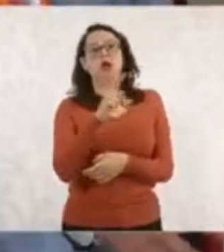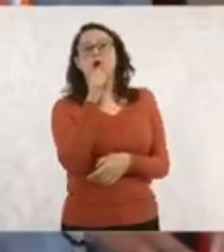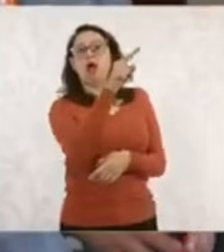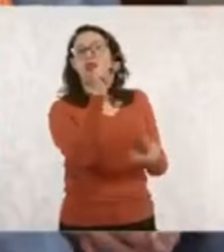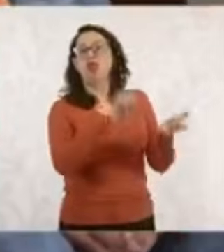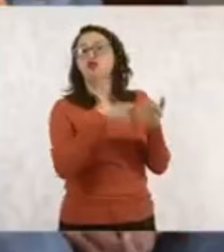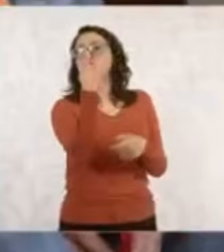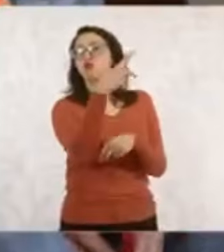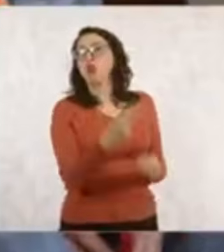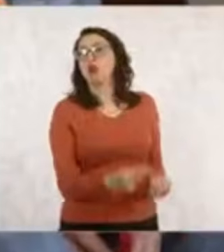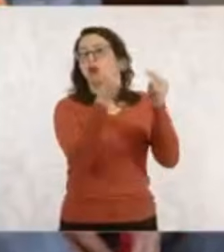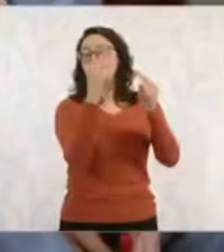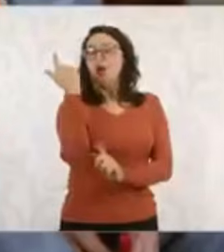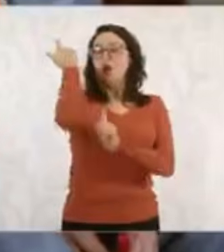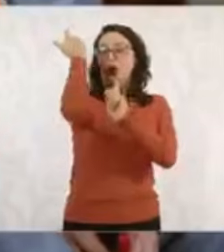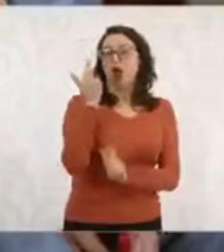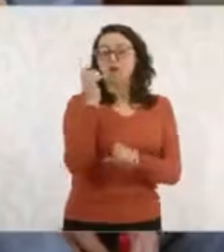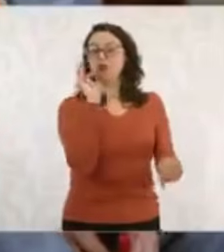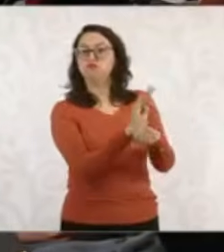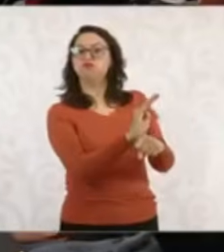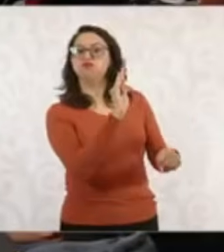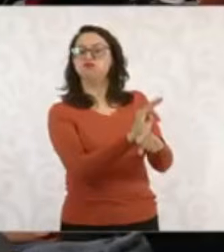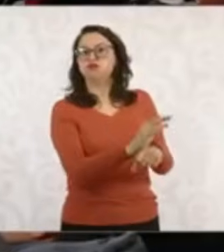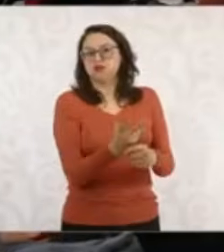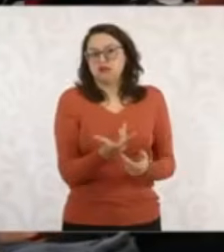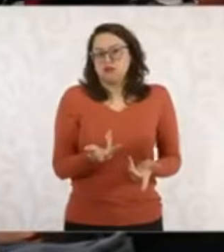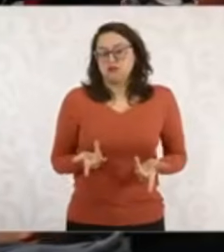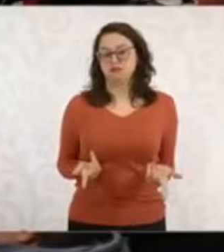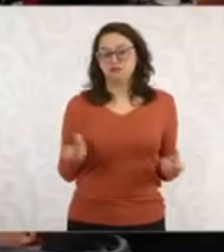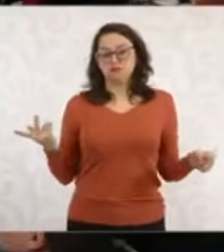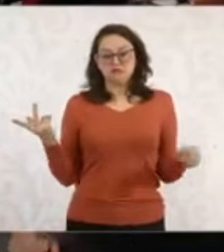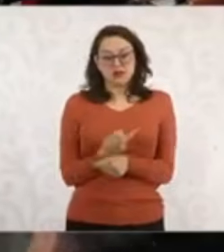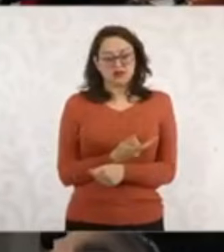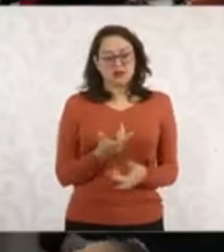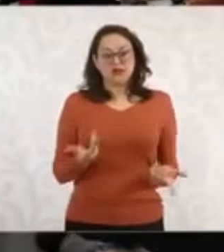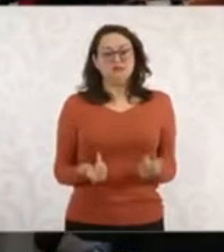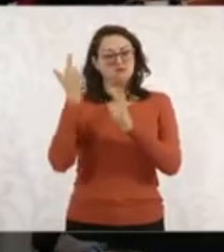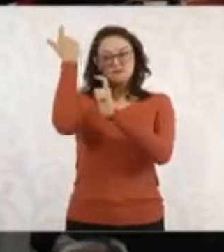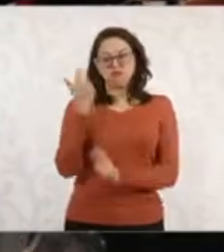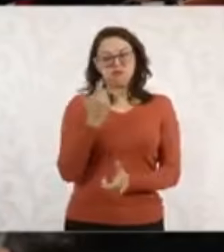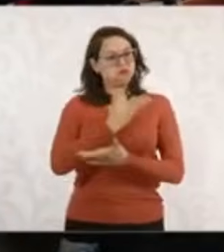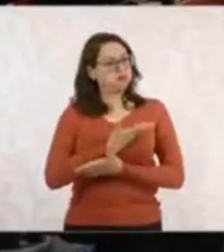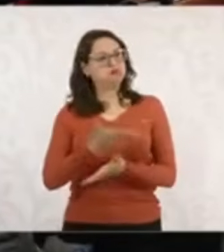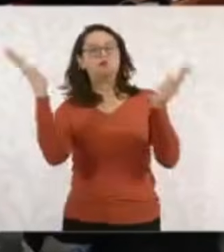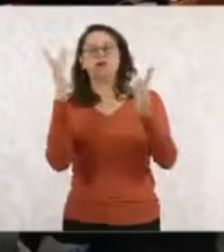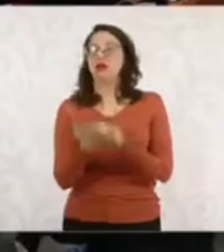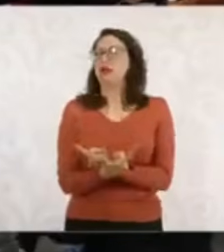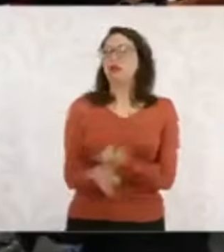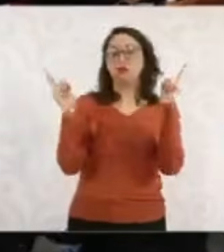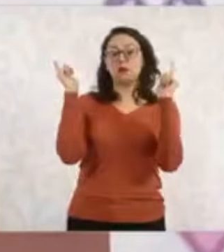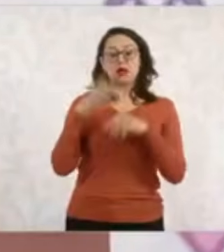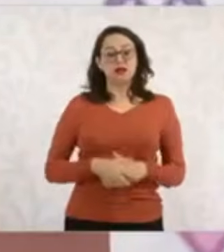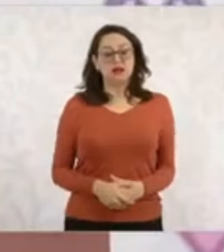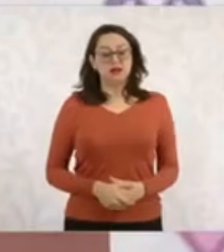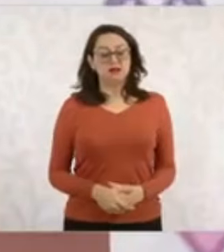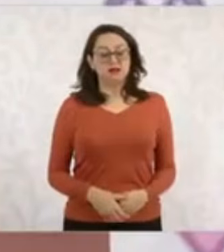de negocios para los estadounidenses, para los que promueven el control de armas, el no control de armas, de venta de armas.